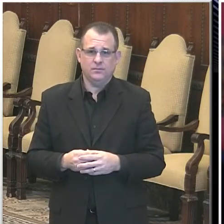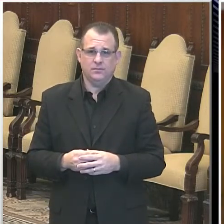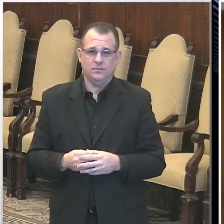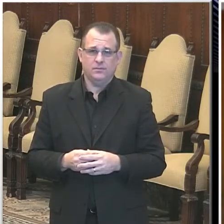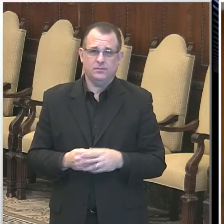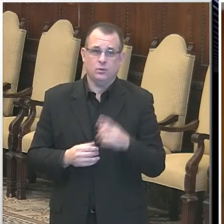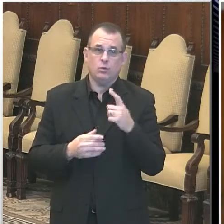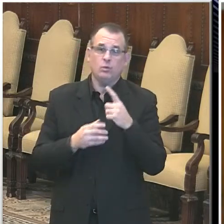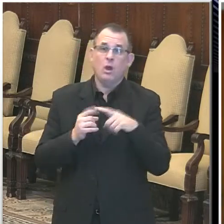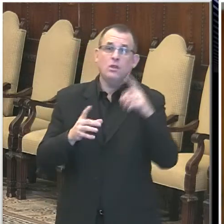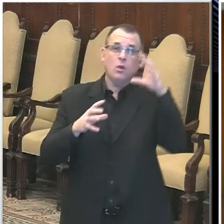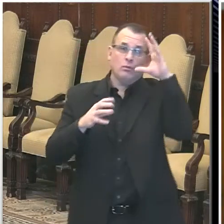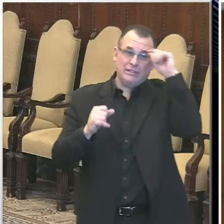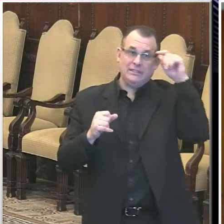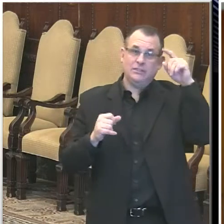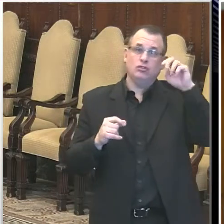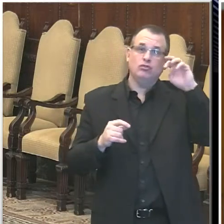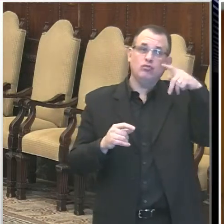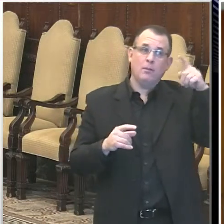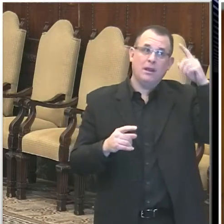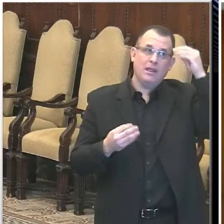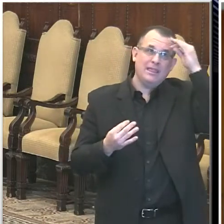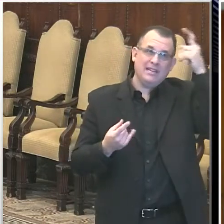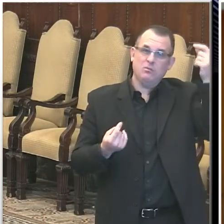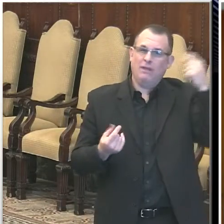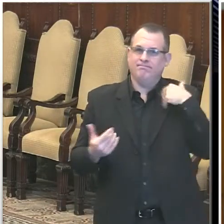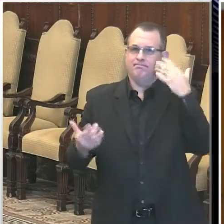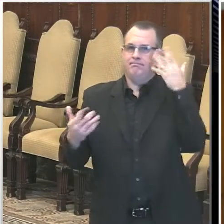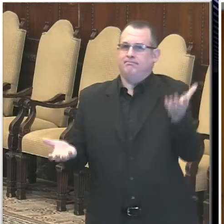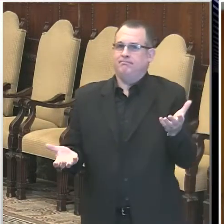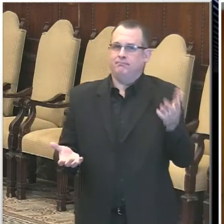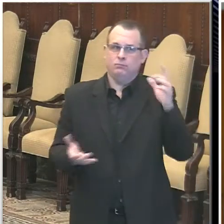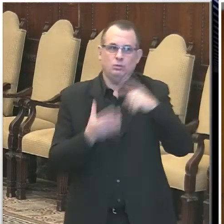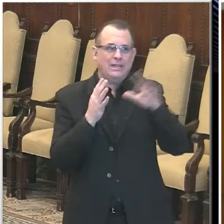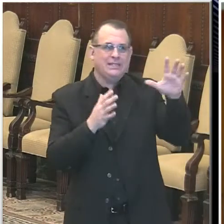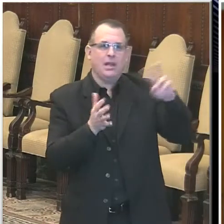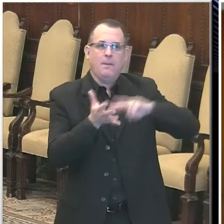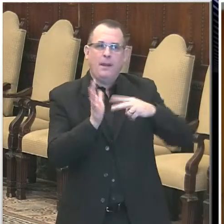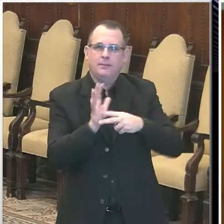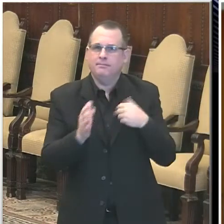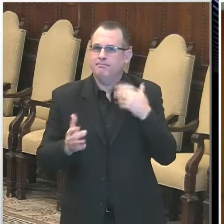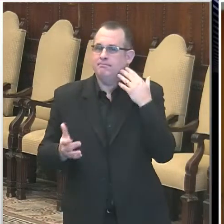I think it's a terrible decision. We need the World Health Organization more than ever right now.